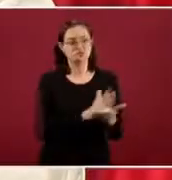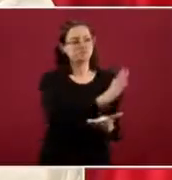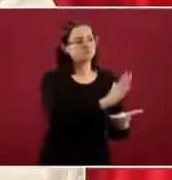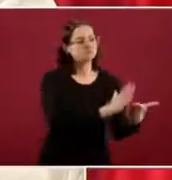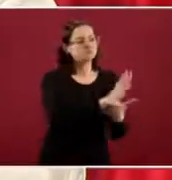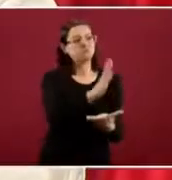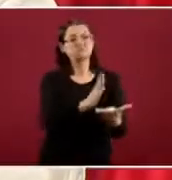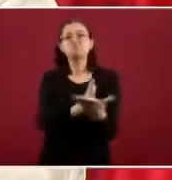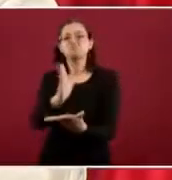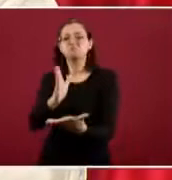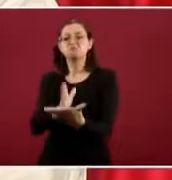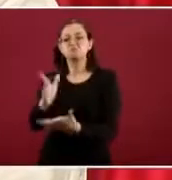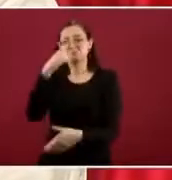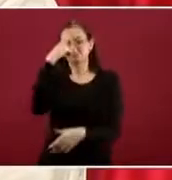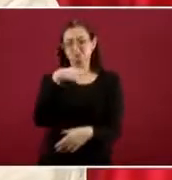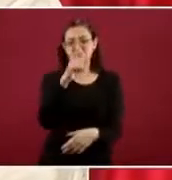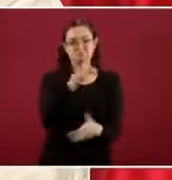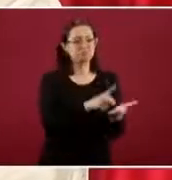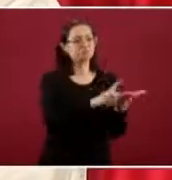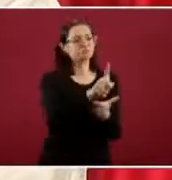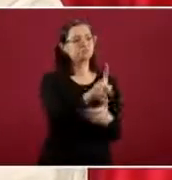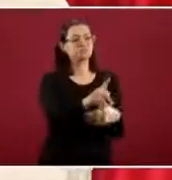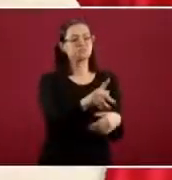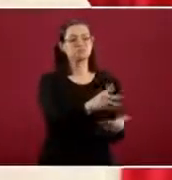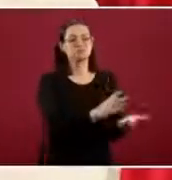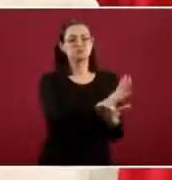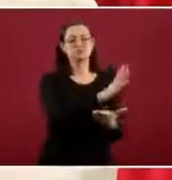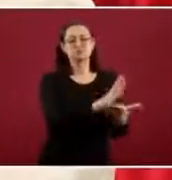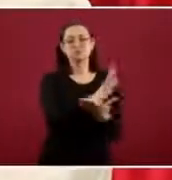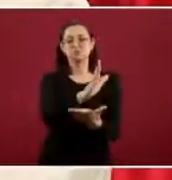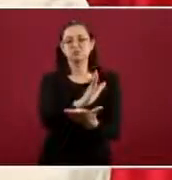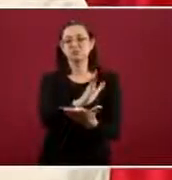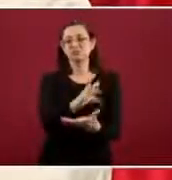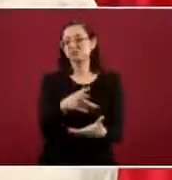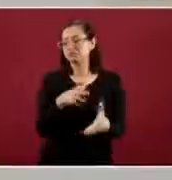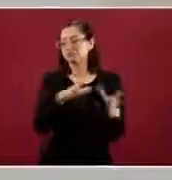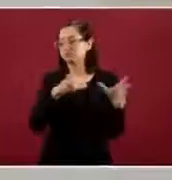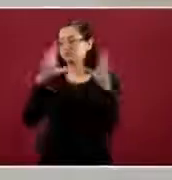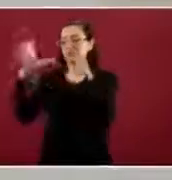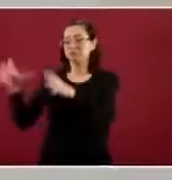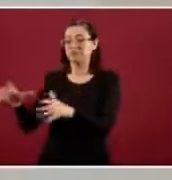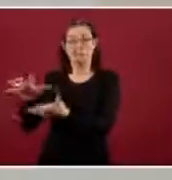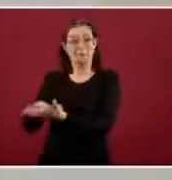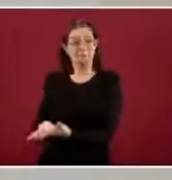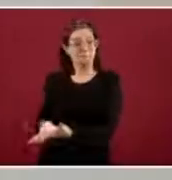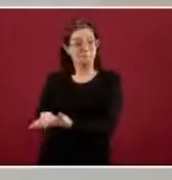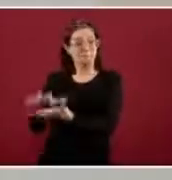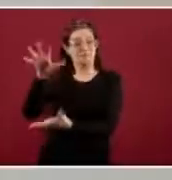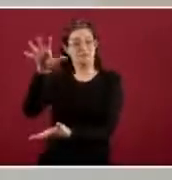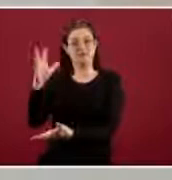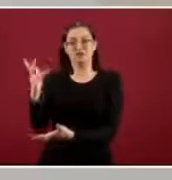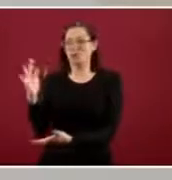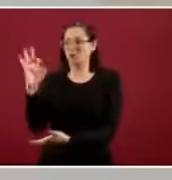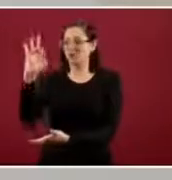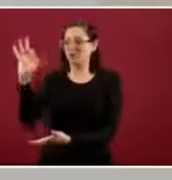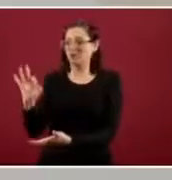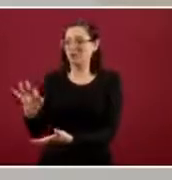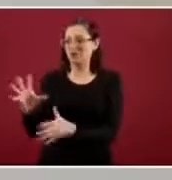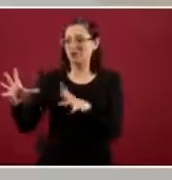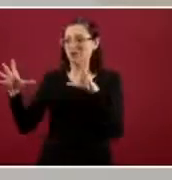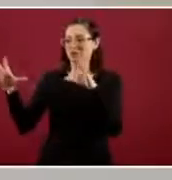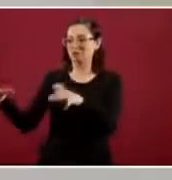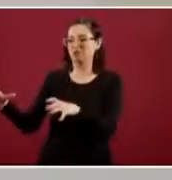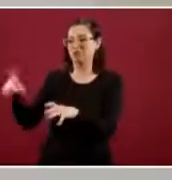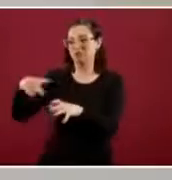los servicios que garantizan los derechos, y una porción muy grande, la mitad de la población en